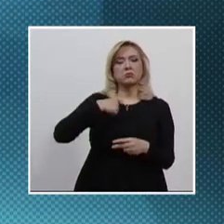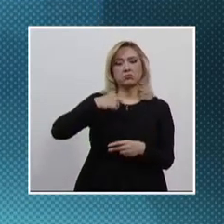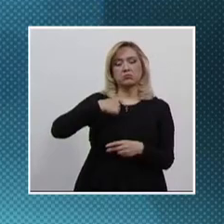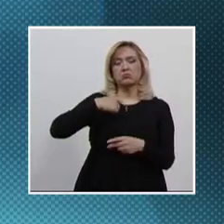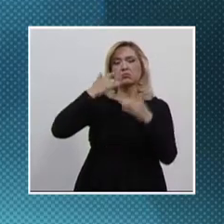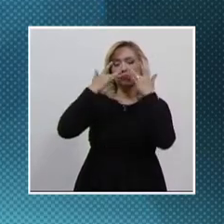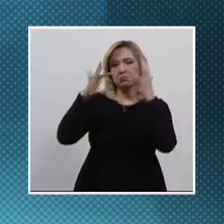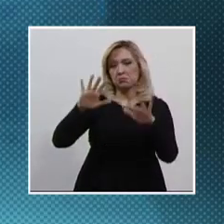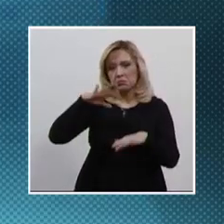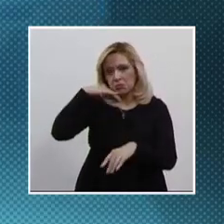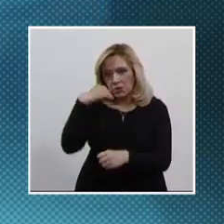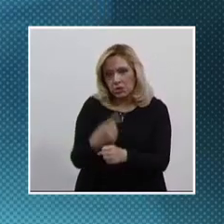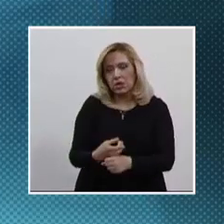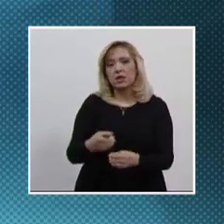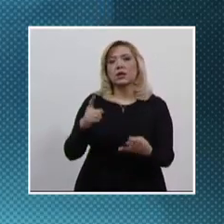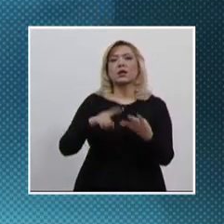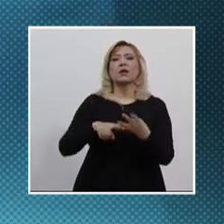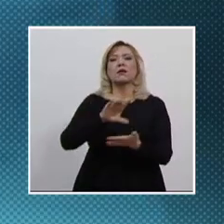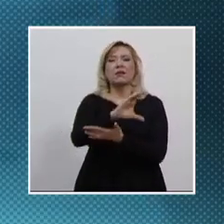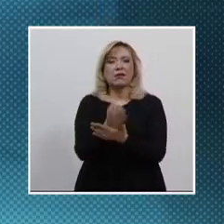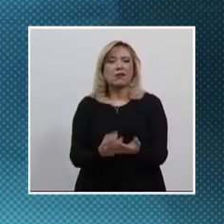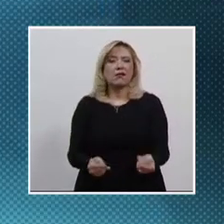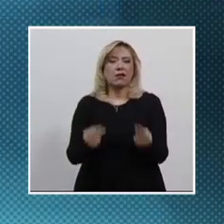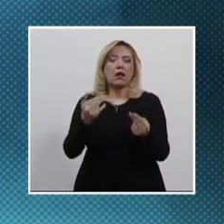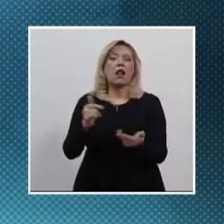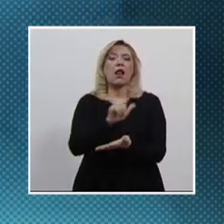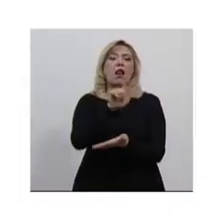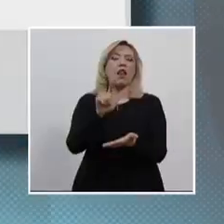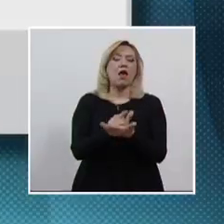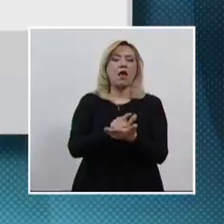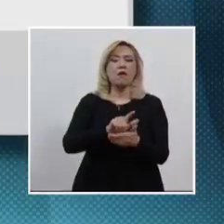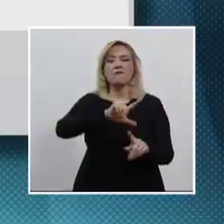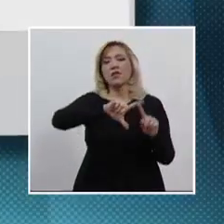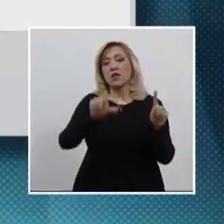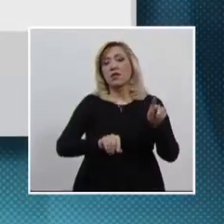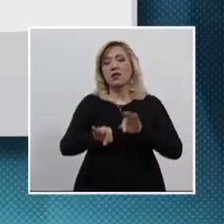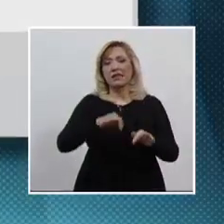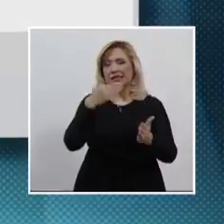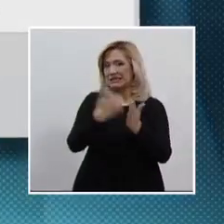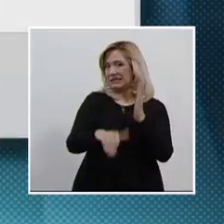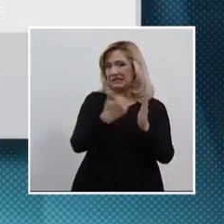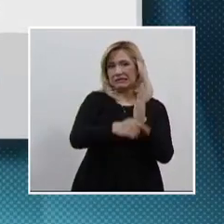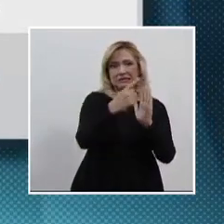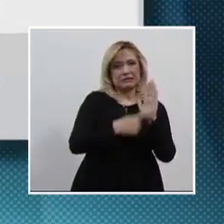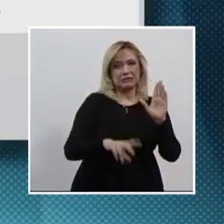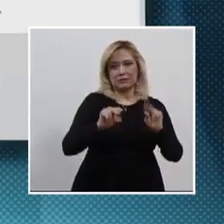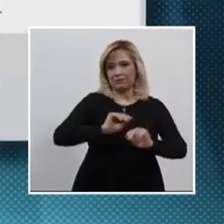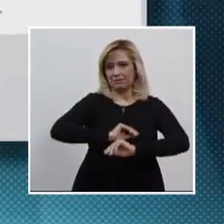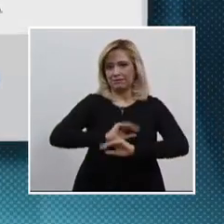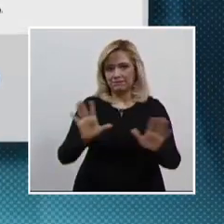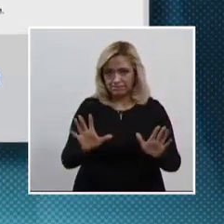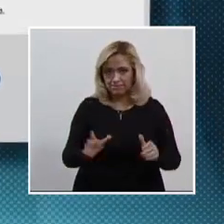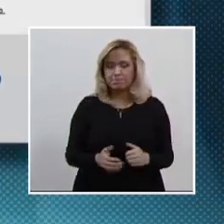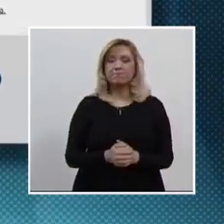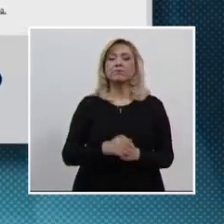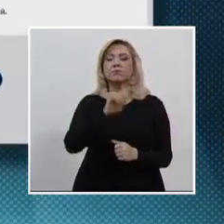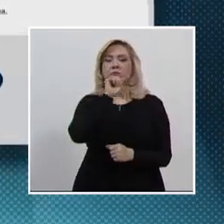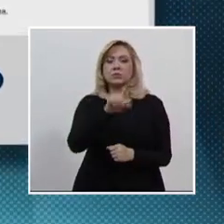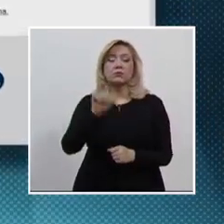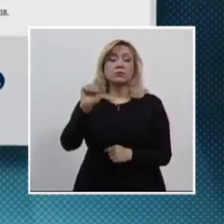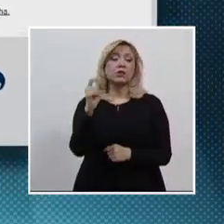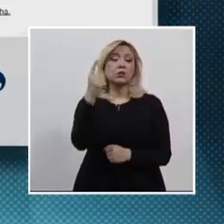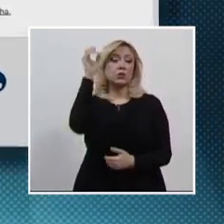lagunas normativas en la Ley Federal del Trabajo. De tribunales colegiados de circuito se publican